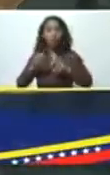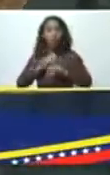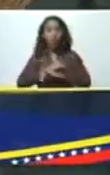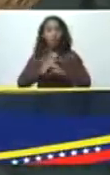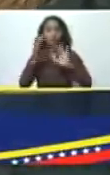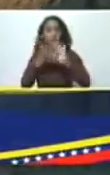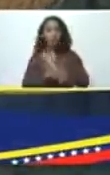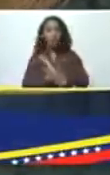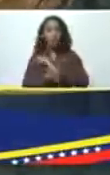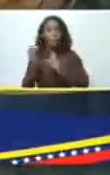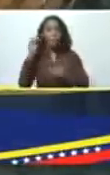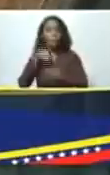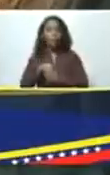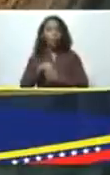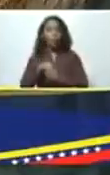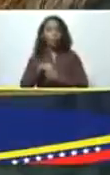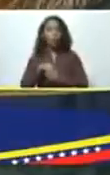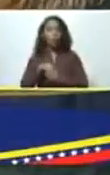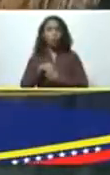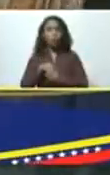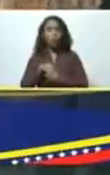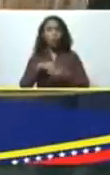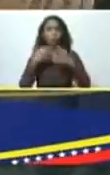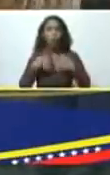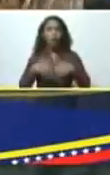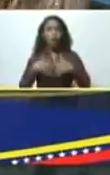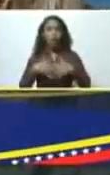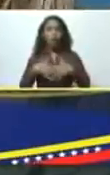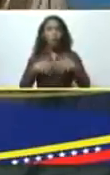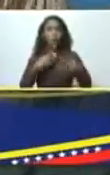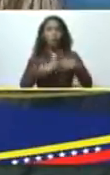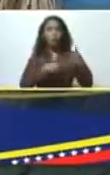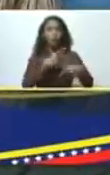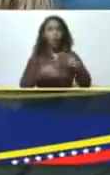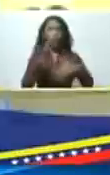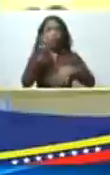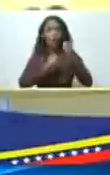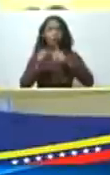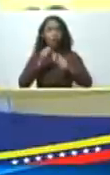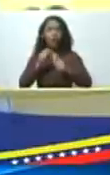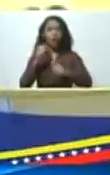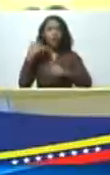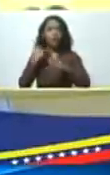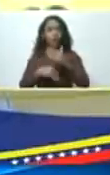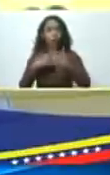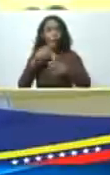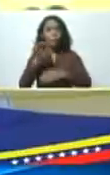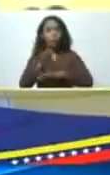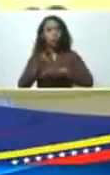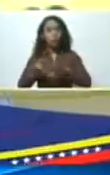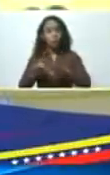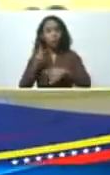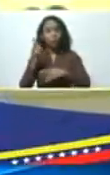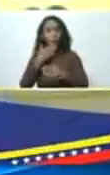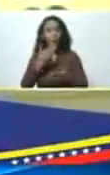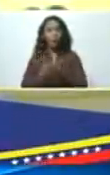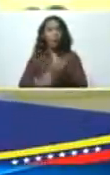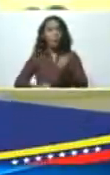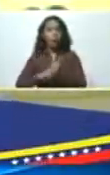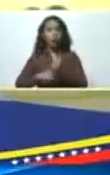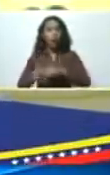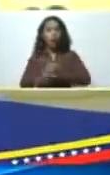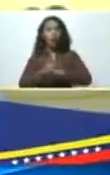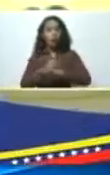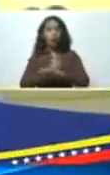finalmente, la instalación de una planta receptora y procesadora de leche que va a estar en el municipio de Los Alias. Ellos nos han pedido apoyo desde la